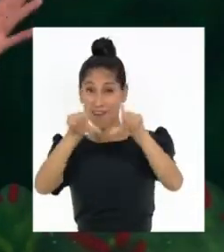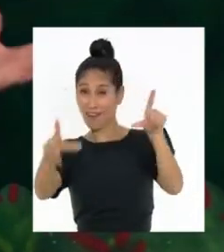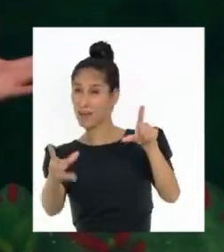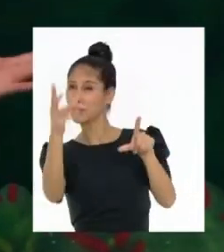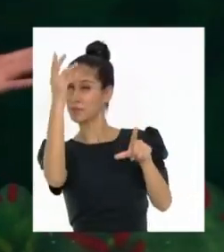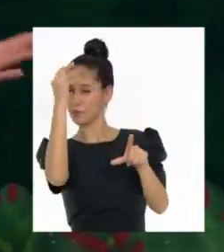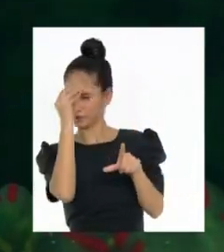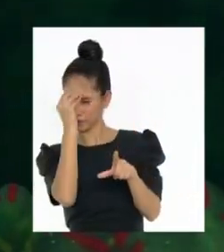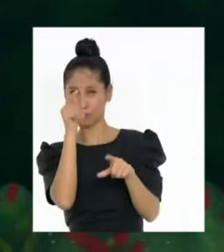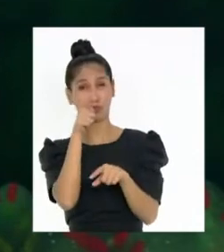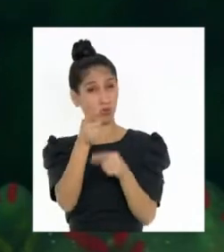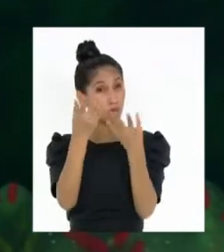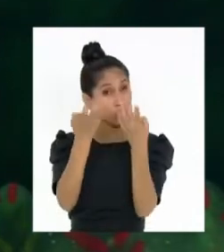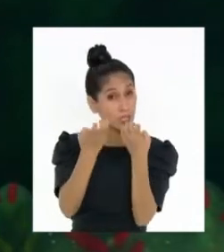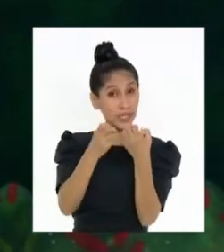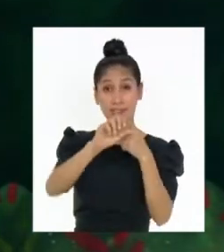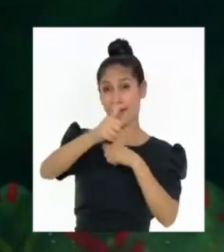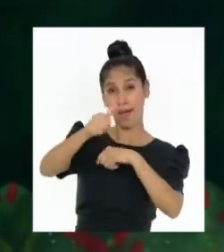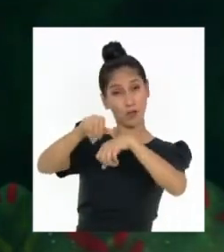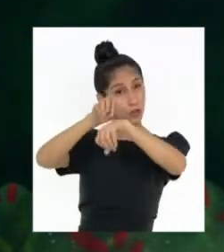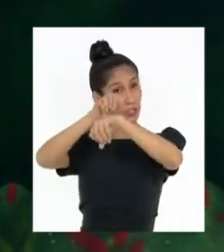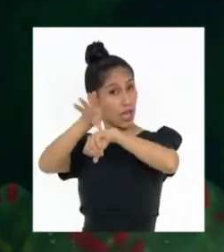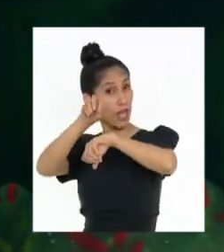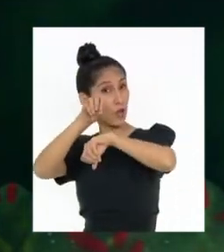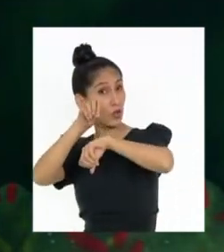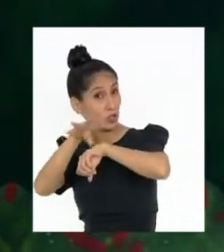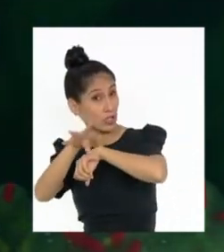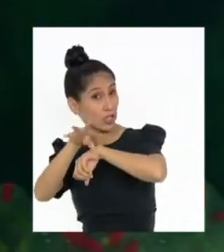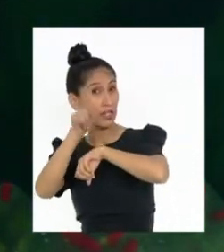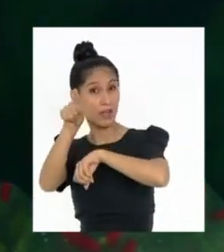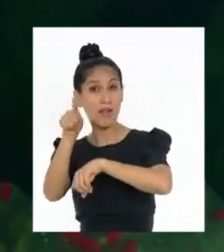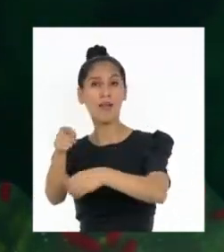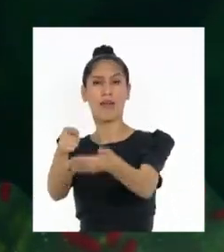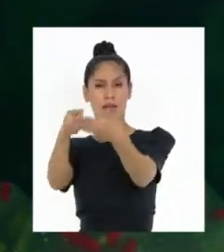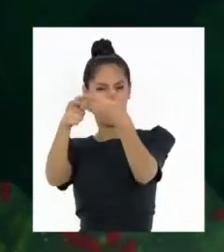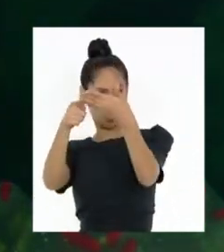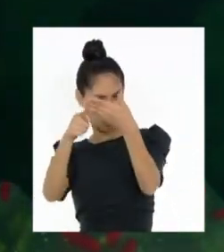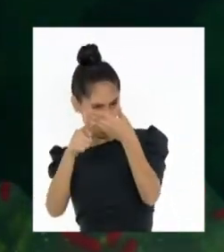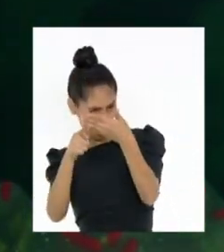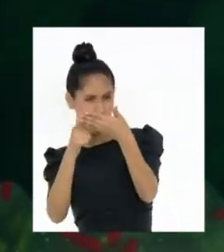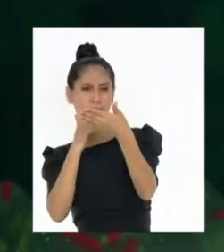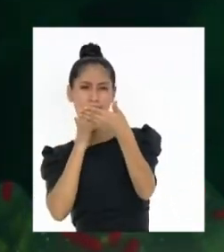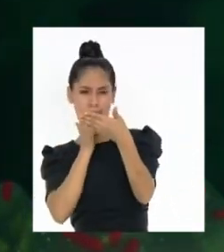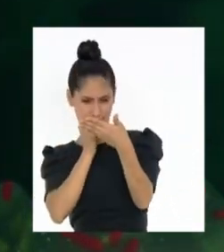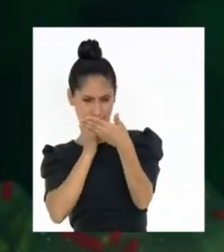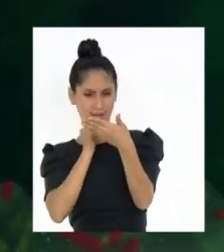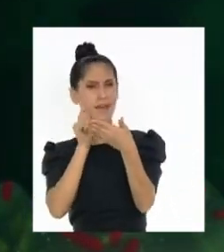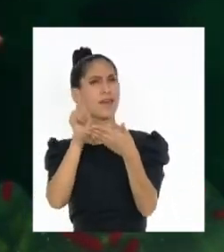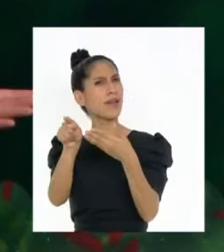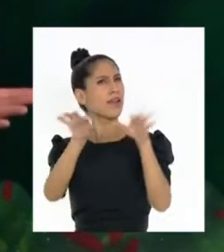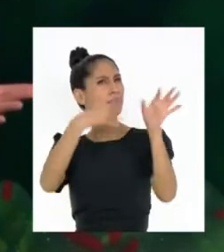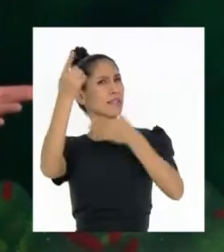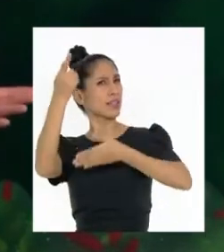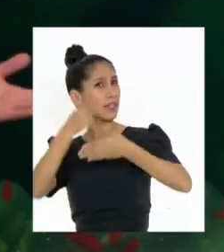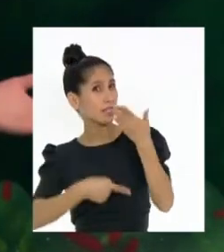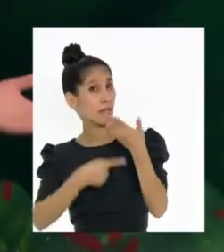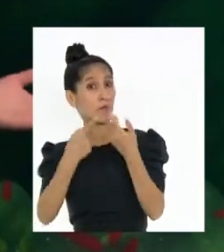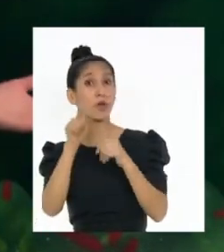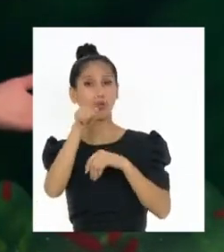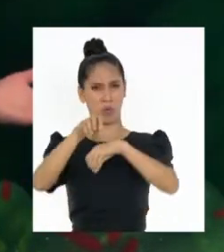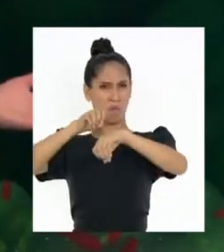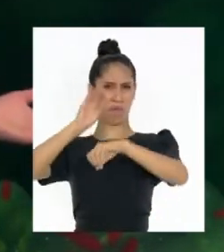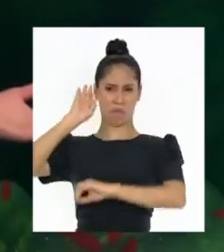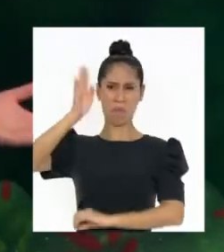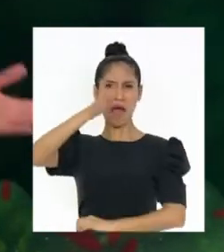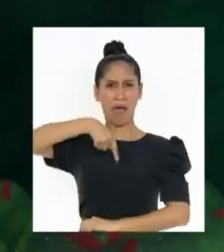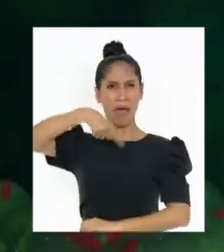elaborar recomendaciones que, uno, le indiquen a la persona a la que nos referimos qué debe hacer sin que lo sienta de una